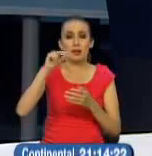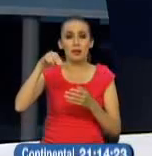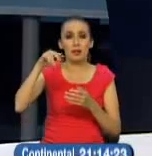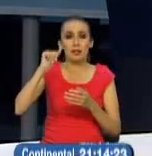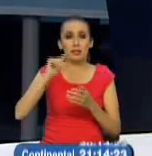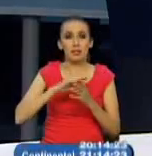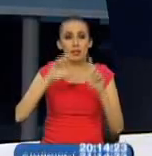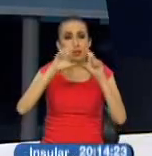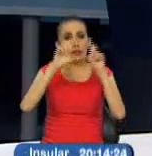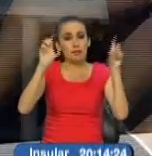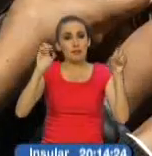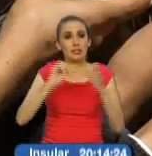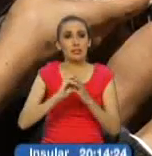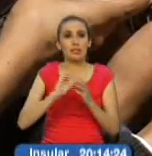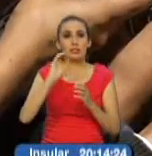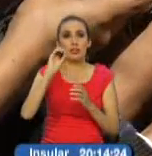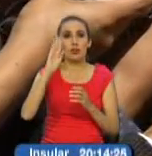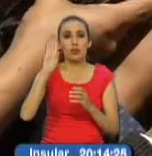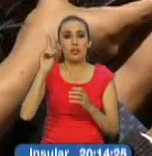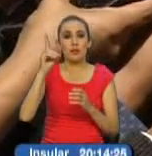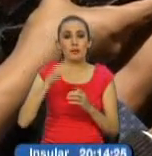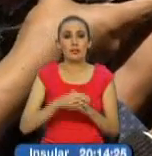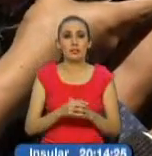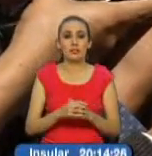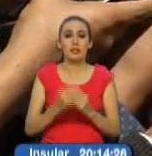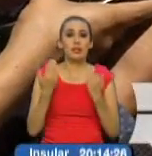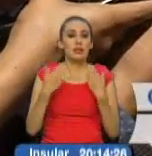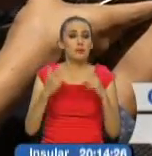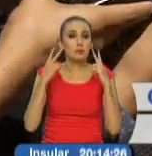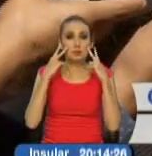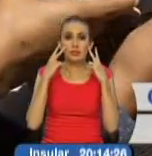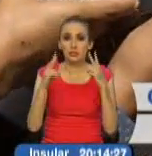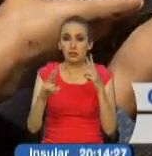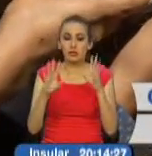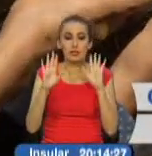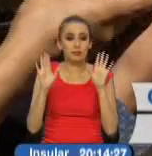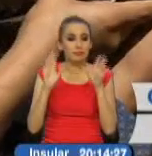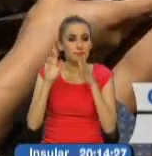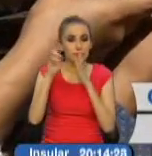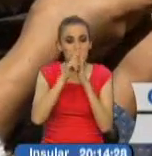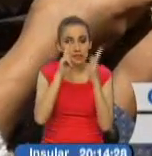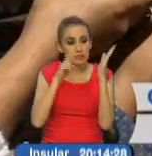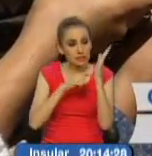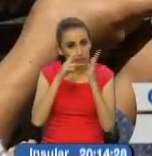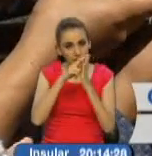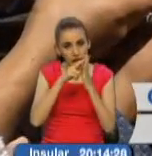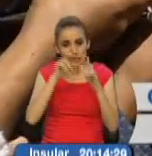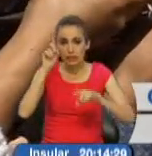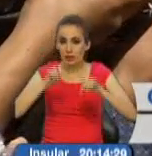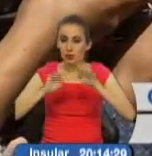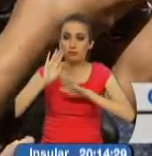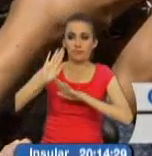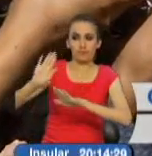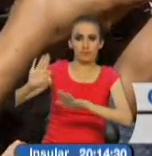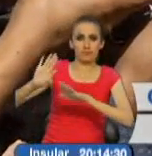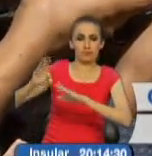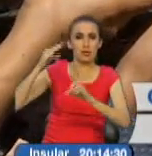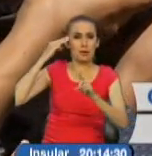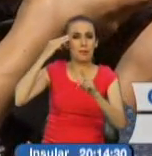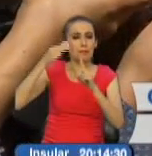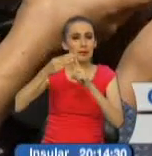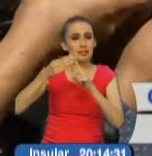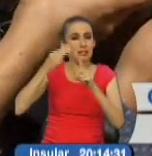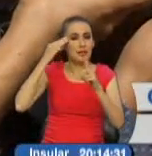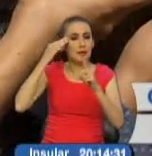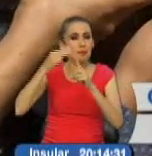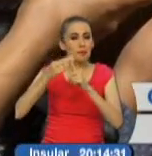caso Odebrecht. Hemos establecido protocolos para, frente a ese tipo de amenazas, reaccionar de manera inmediata, hacer